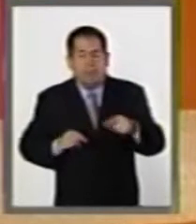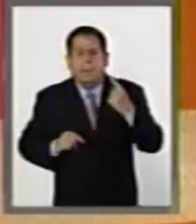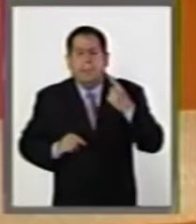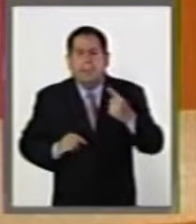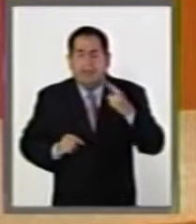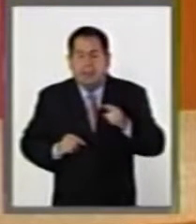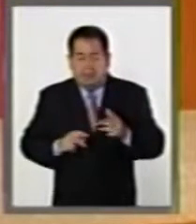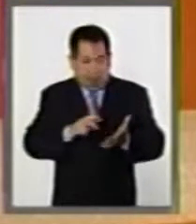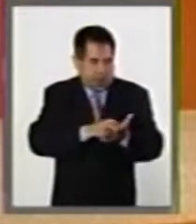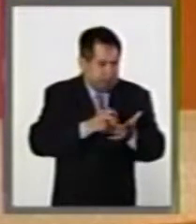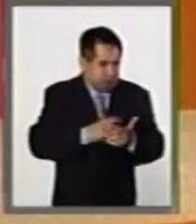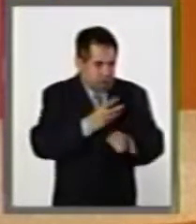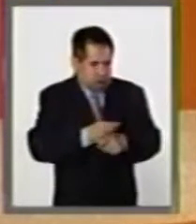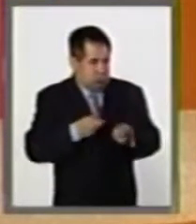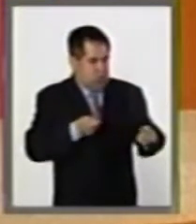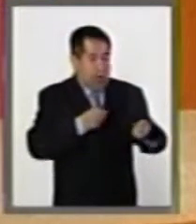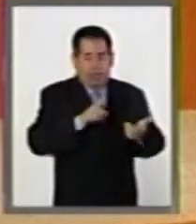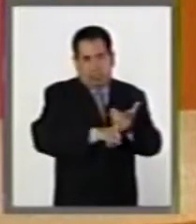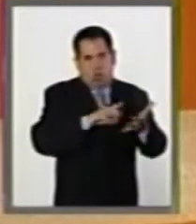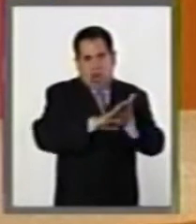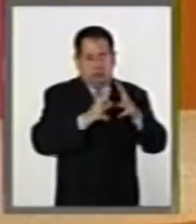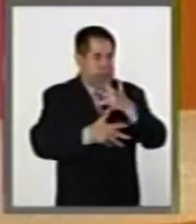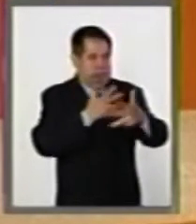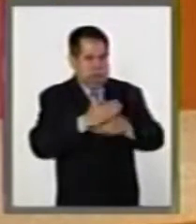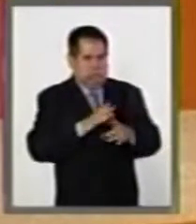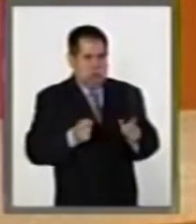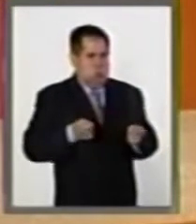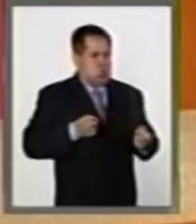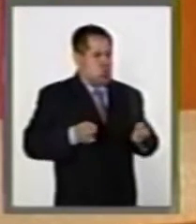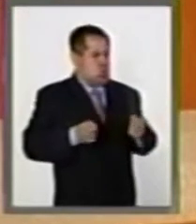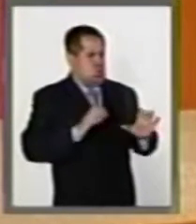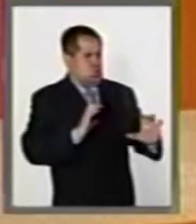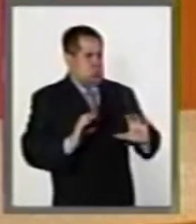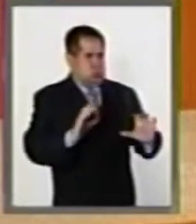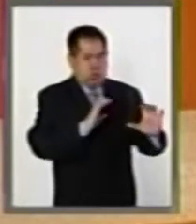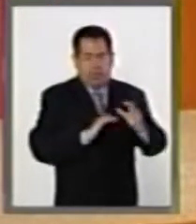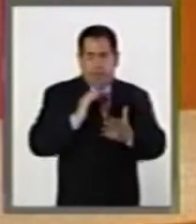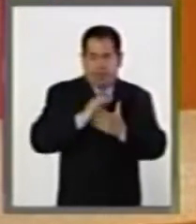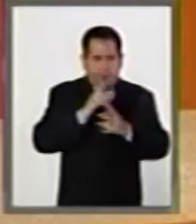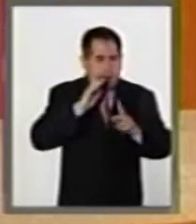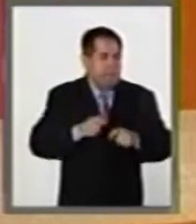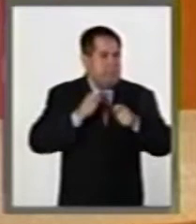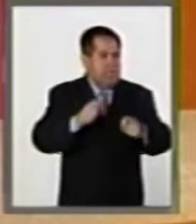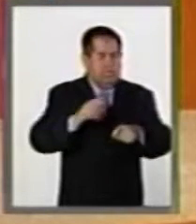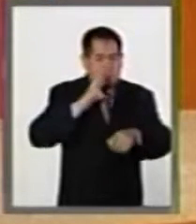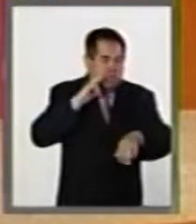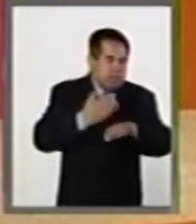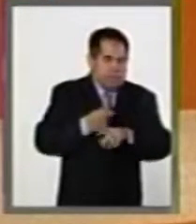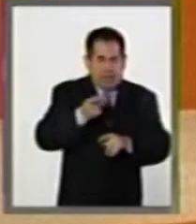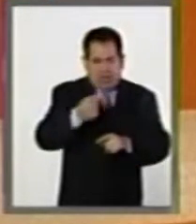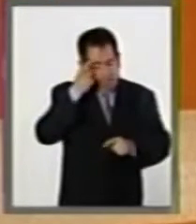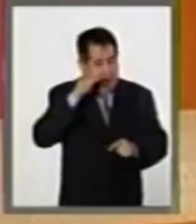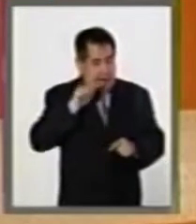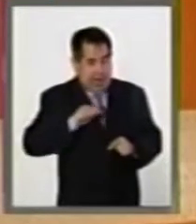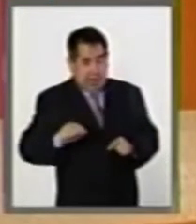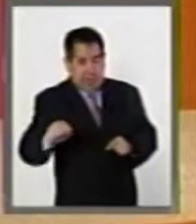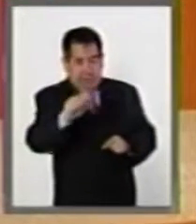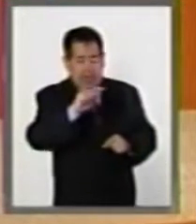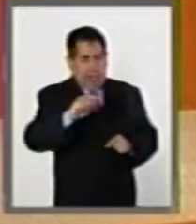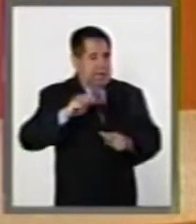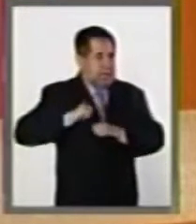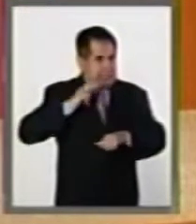generar condiciones de gobernabilidad, redefinir las facultades y asignar nuevas atribuciones para que los distintos